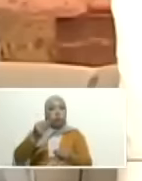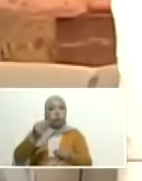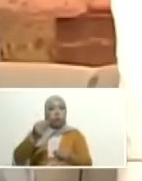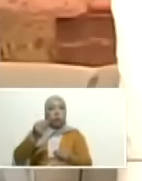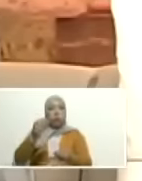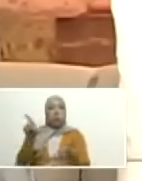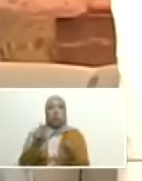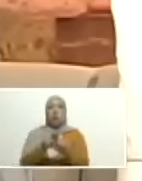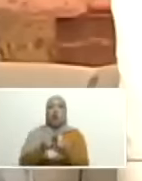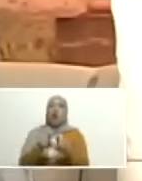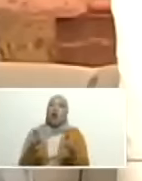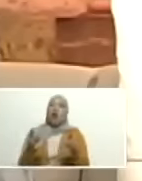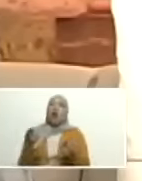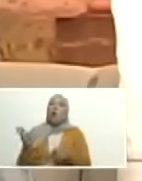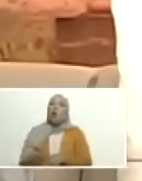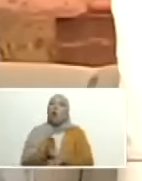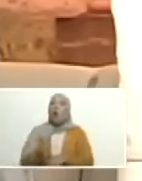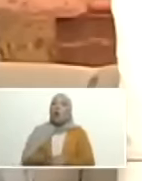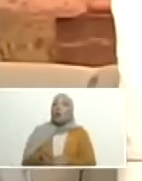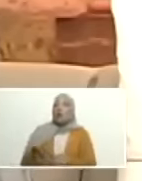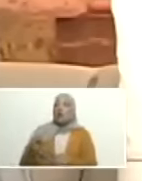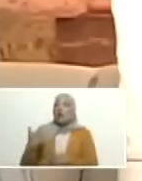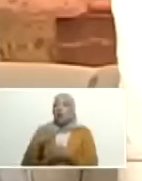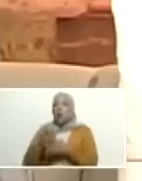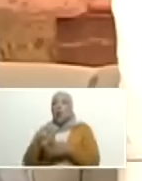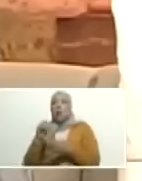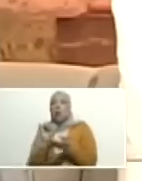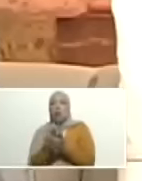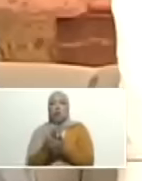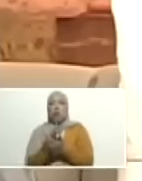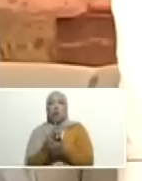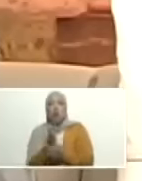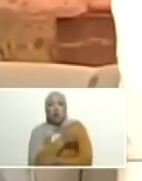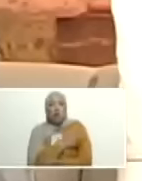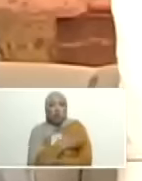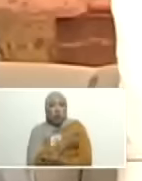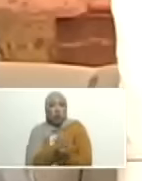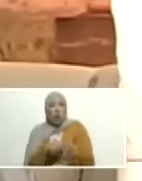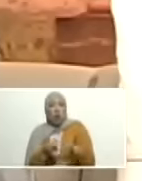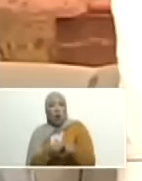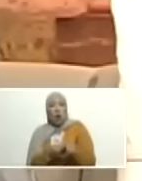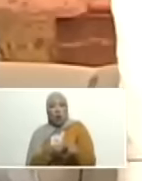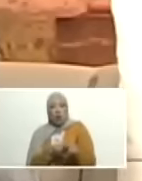Así hacen ellos, utilizan como títere a alguien y le dan una patada, la ultraderecha.